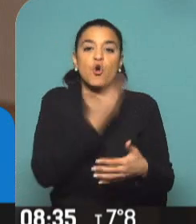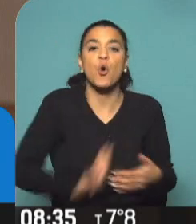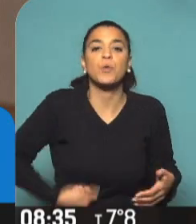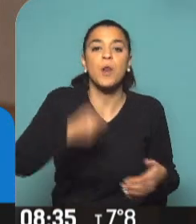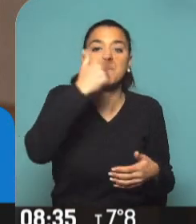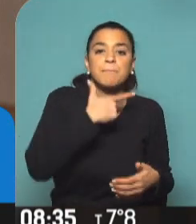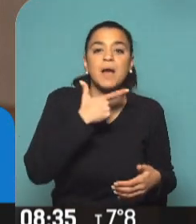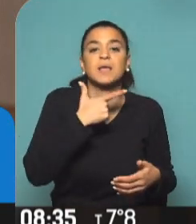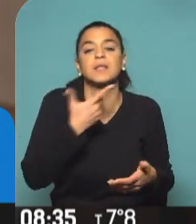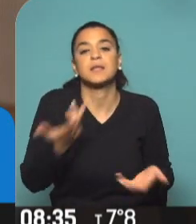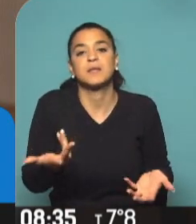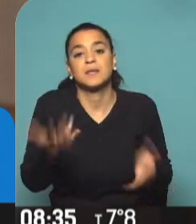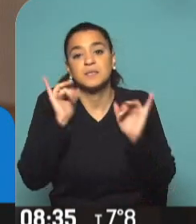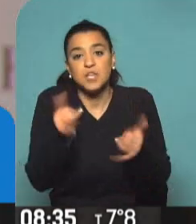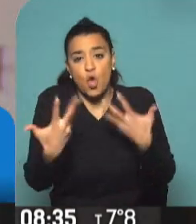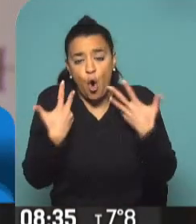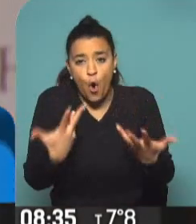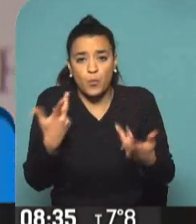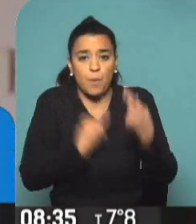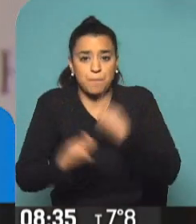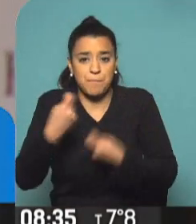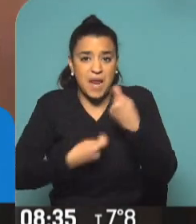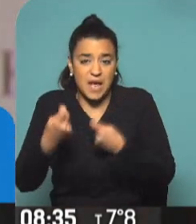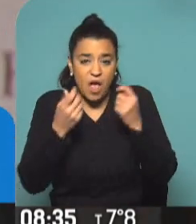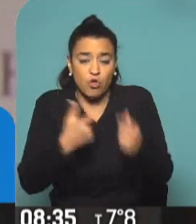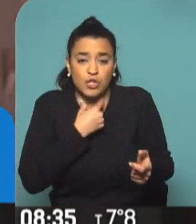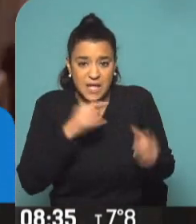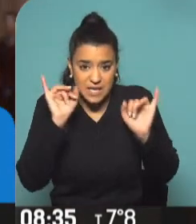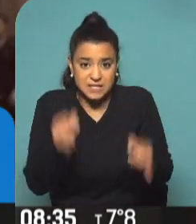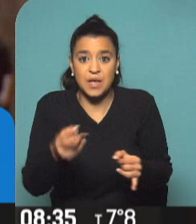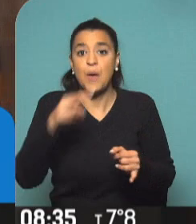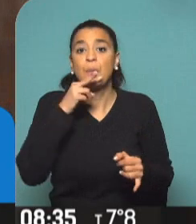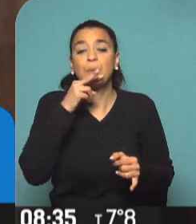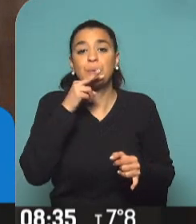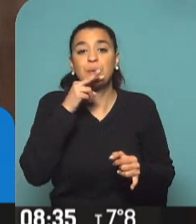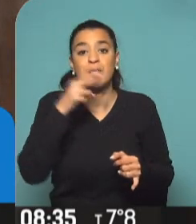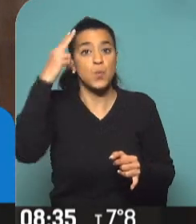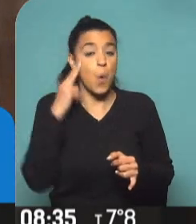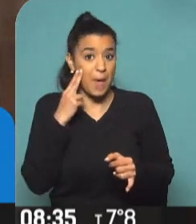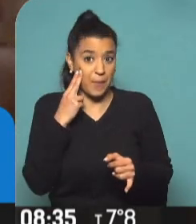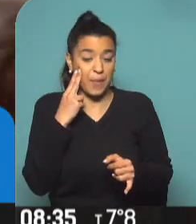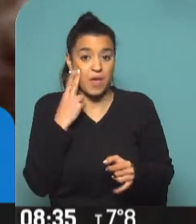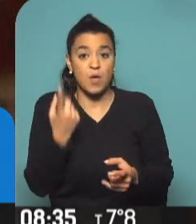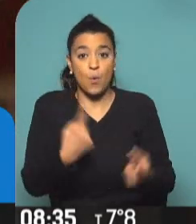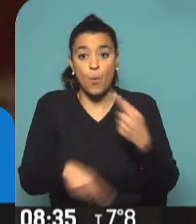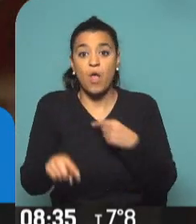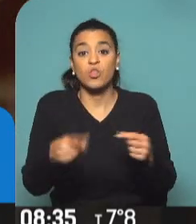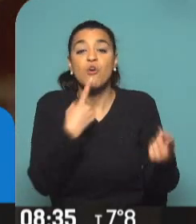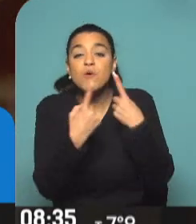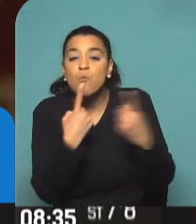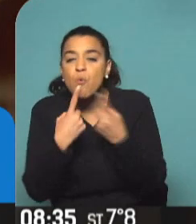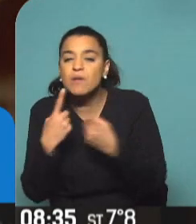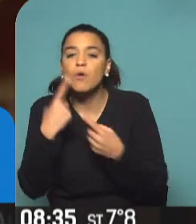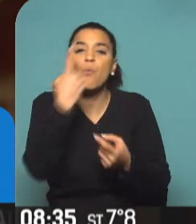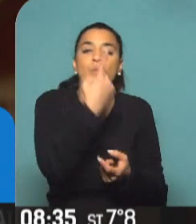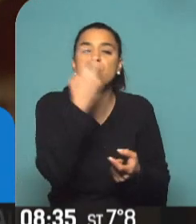de Mauricio Macri. Indudablemente lo demostró el viernes 9 cuando hubo una encuesta que daba